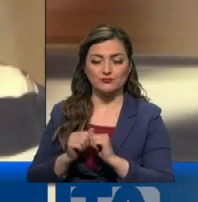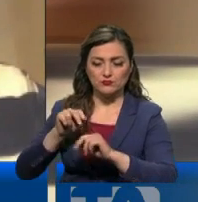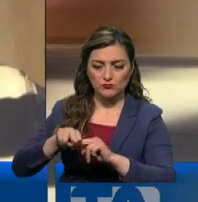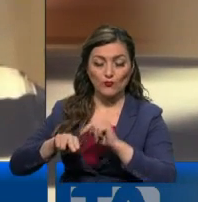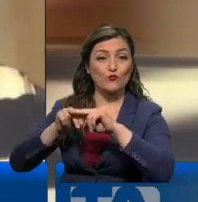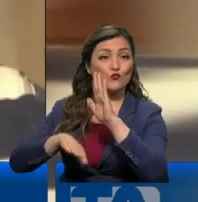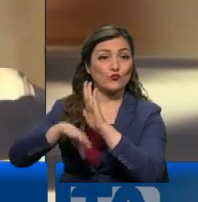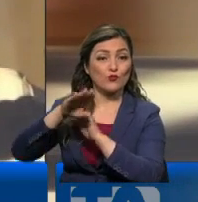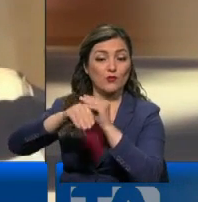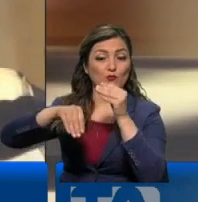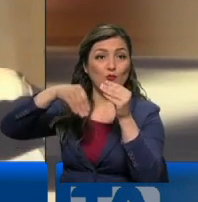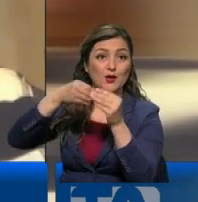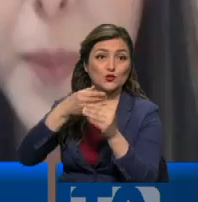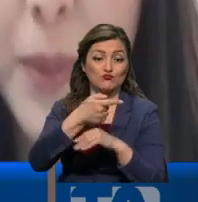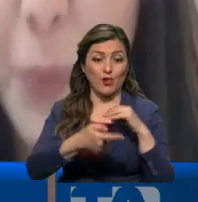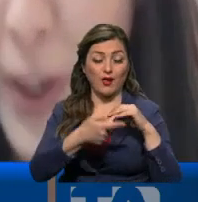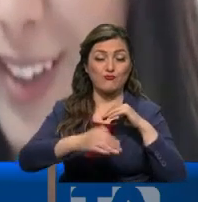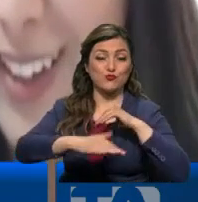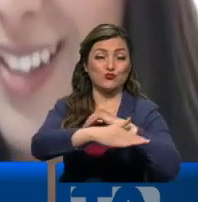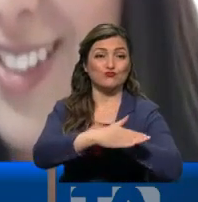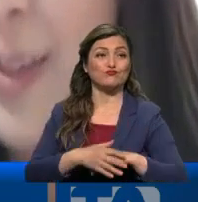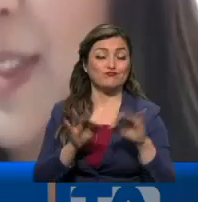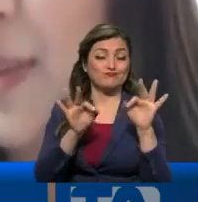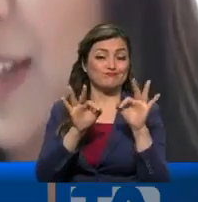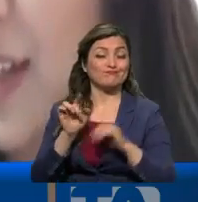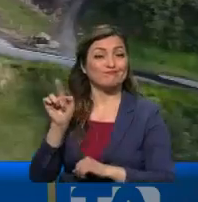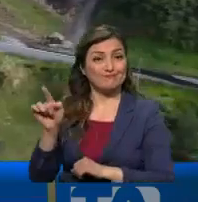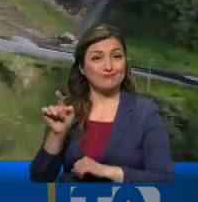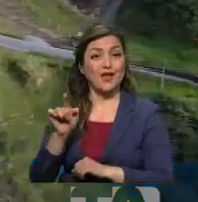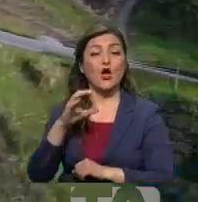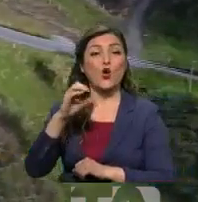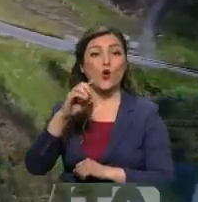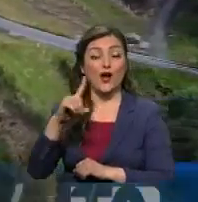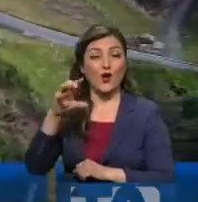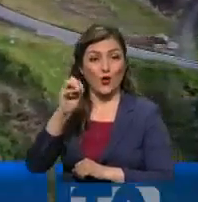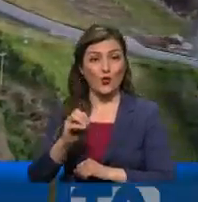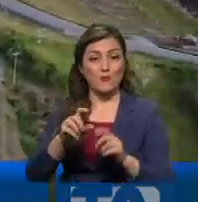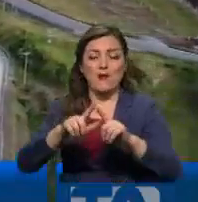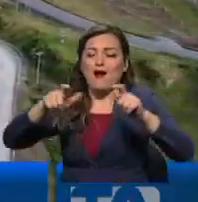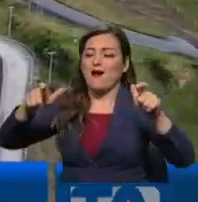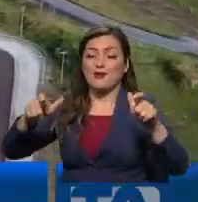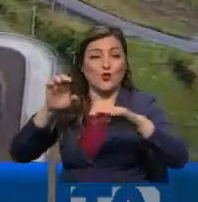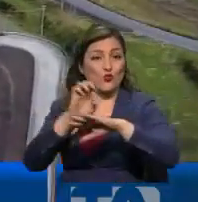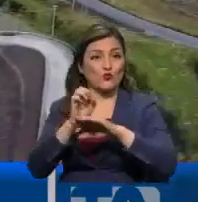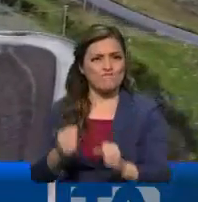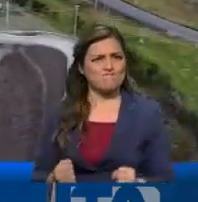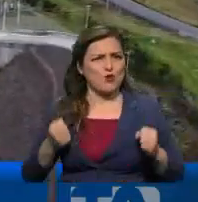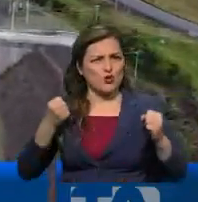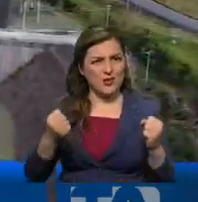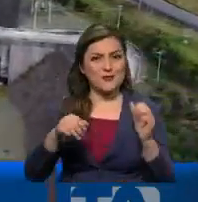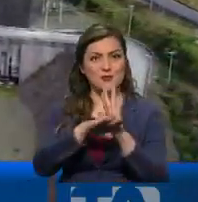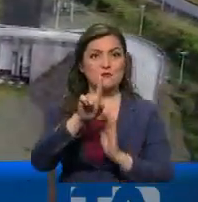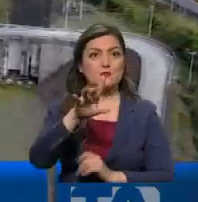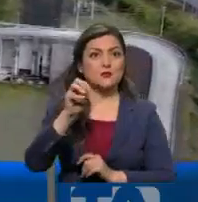de las mayores inversiones que se ha hecho en el país. Oquendo recuerda que aunque Coca-Codo es la hidroeléctrica más grande del país, con una potencia instalada